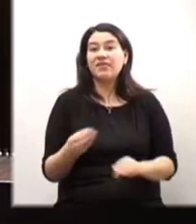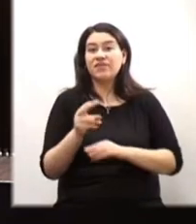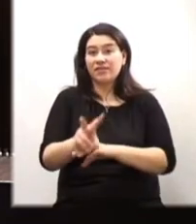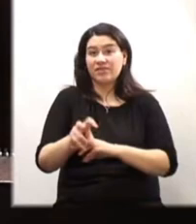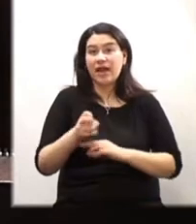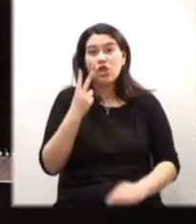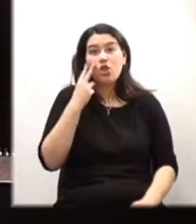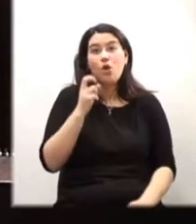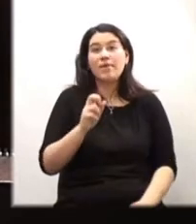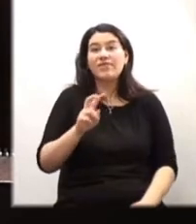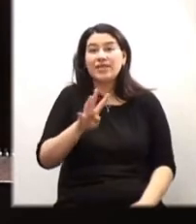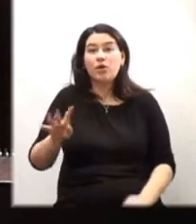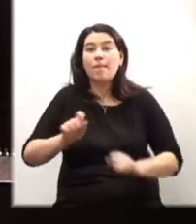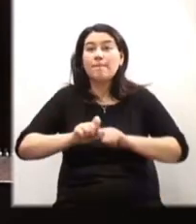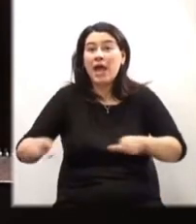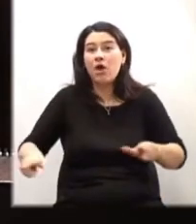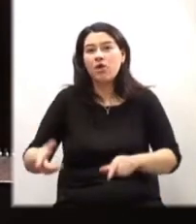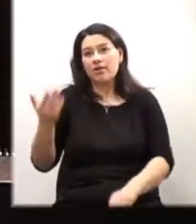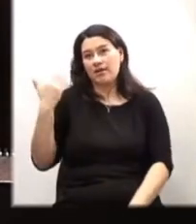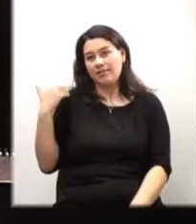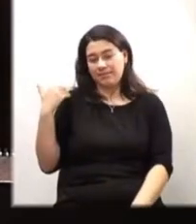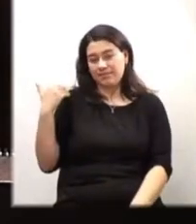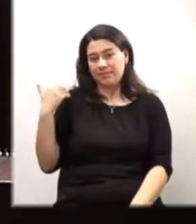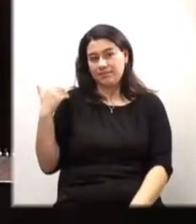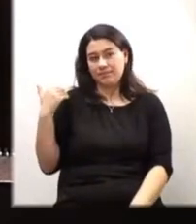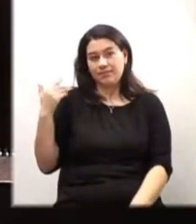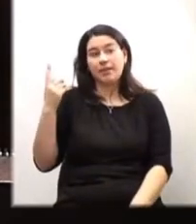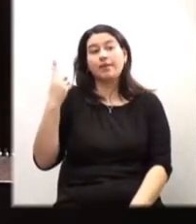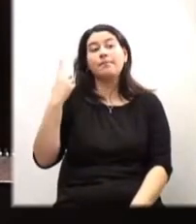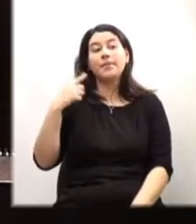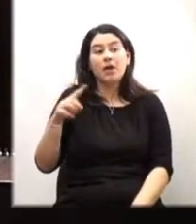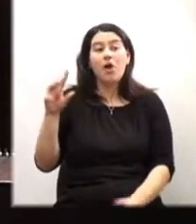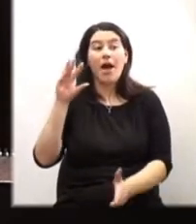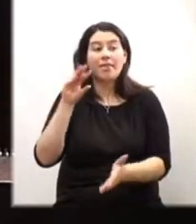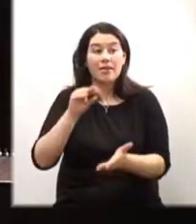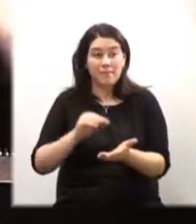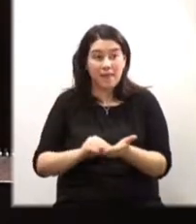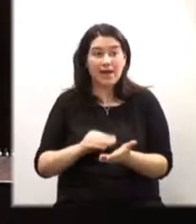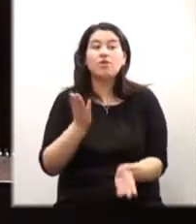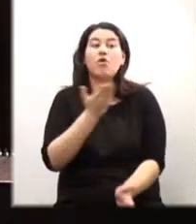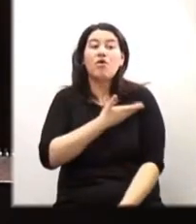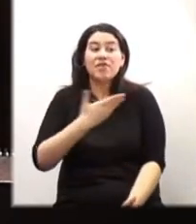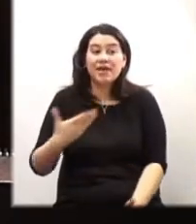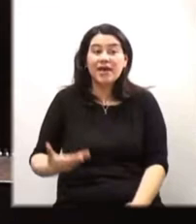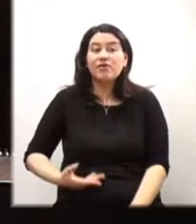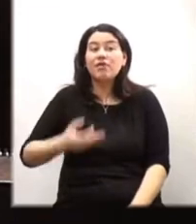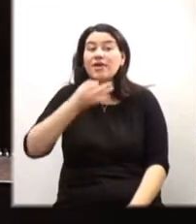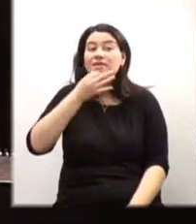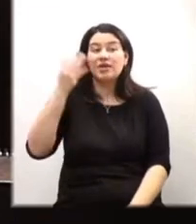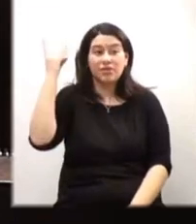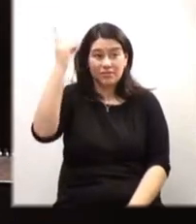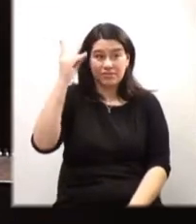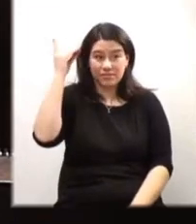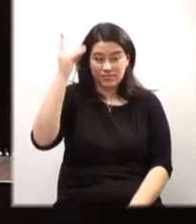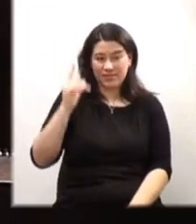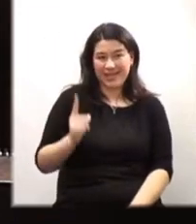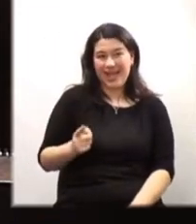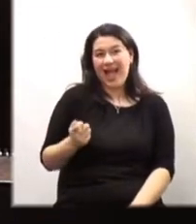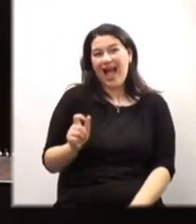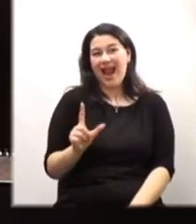en 2024 va a ser peor. Pero además el gobierno, y lo decía la diputada Galán, a pesar